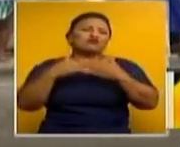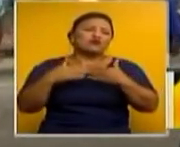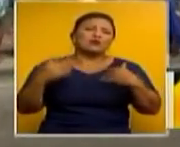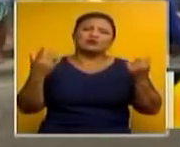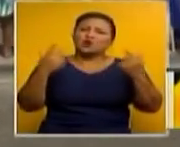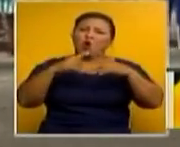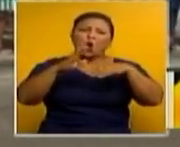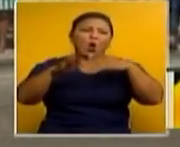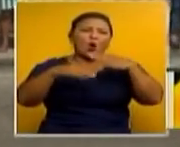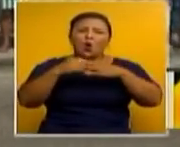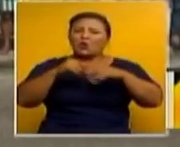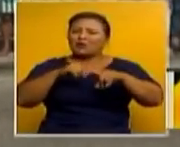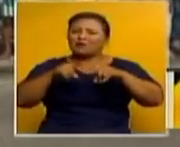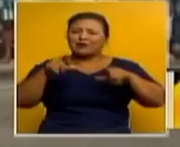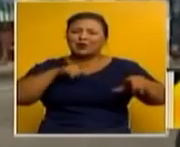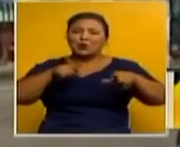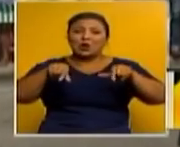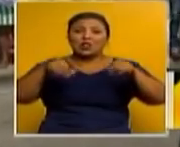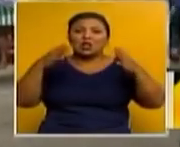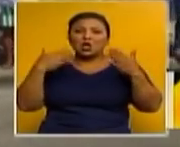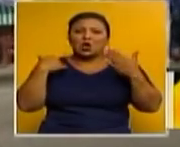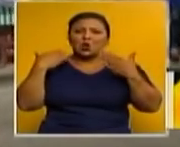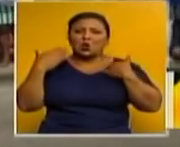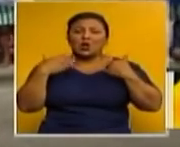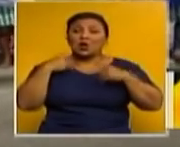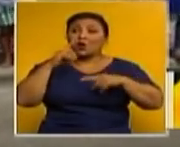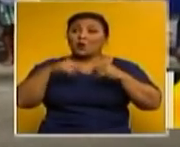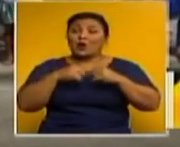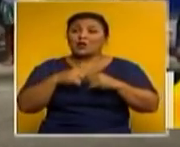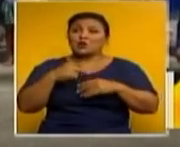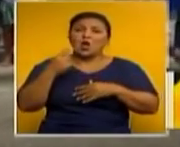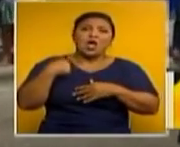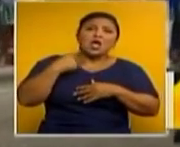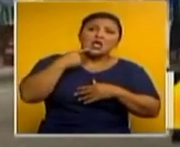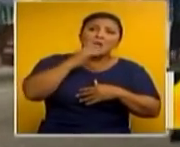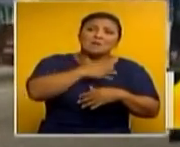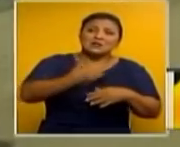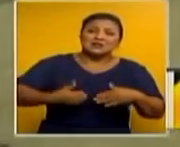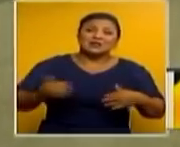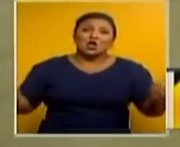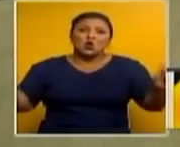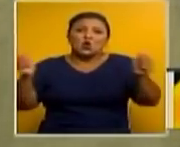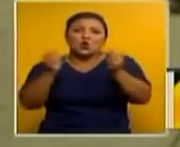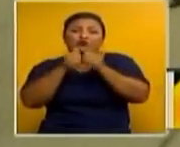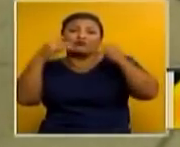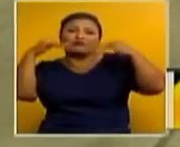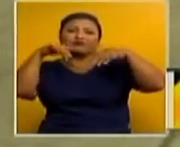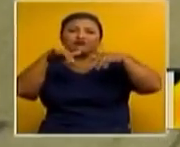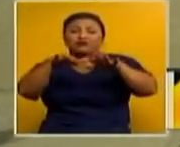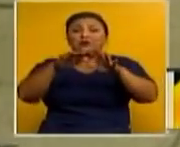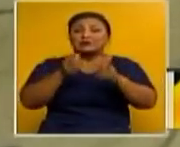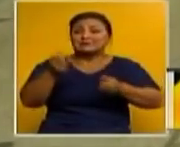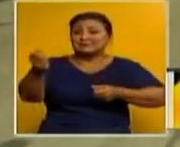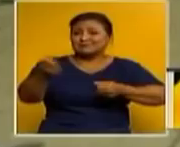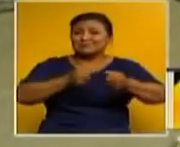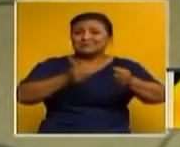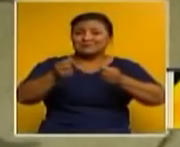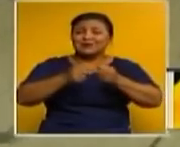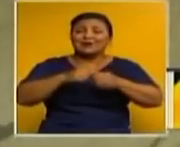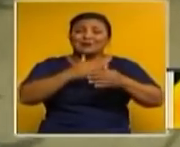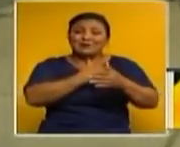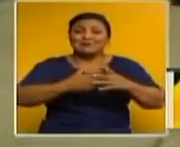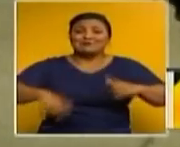Cordero, sino de todos los rincones de Guayaquil, que al enterarse que el presidente va a venir, han querido acompañarlo. La caravana vehicular encabezada por